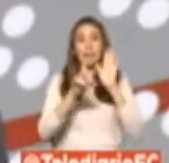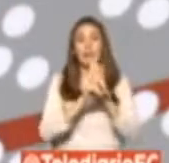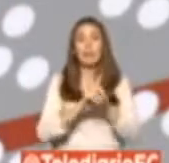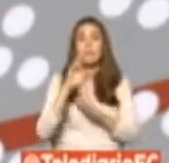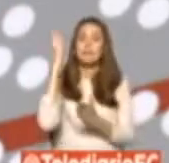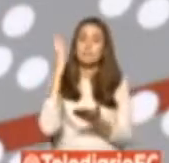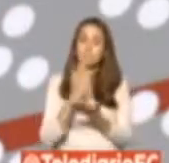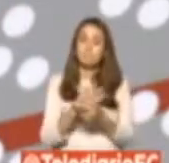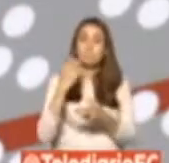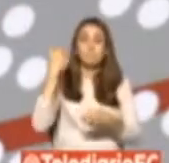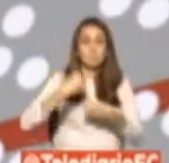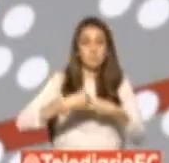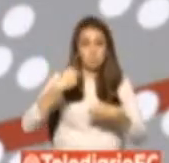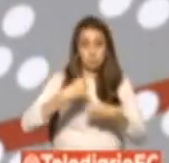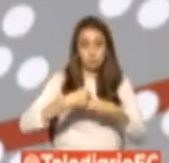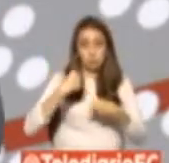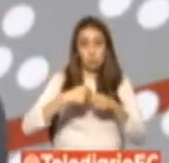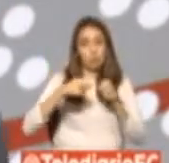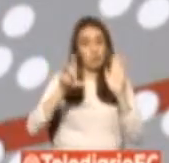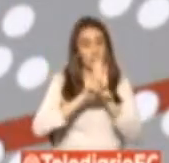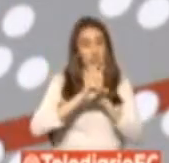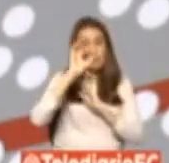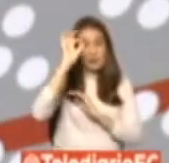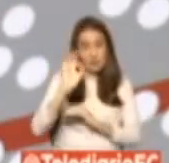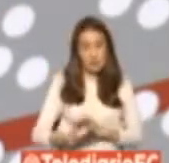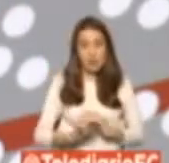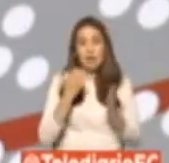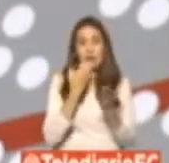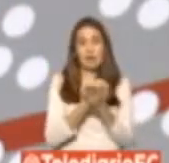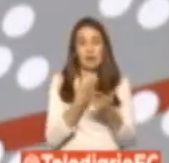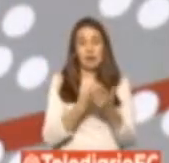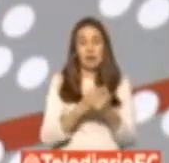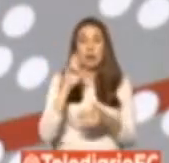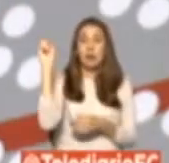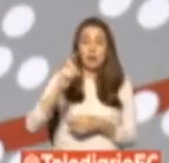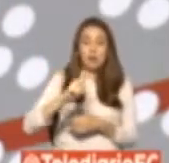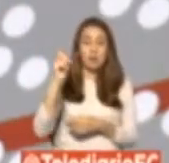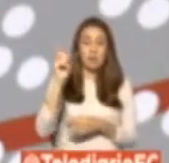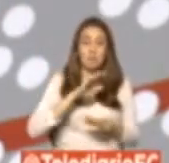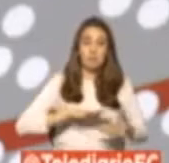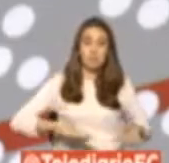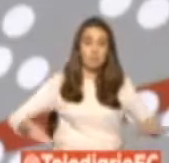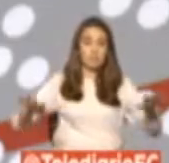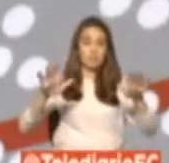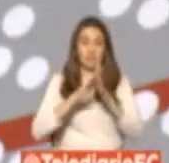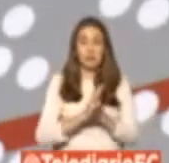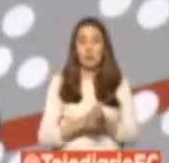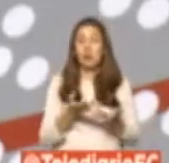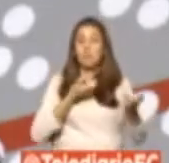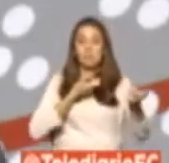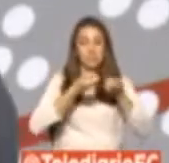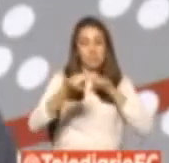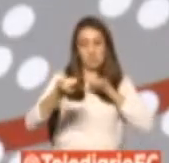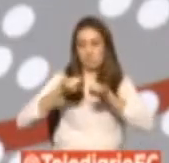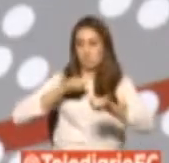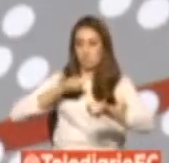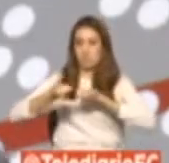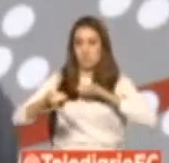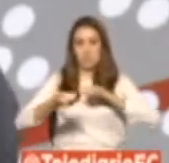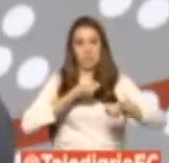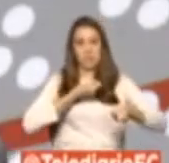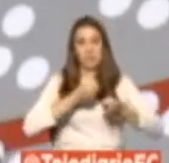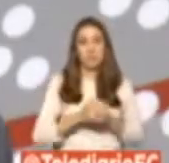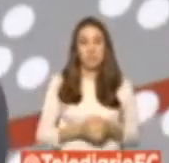clínica. Necesitamos una ley de financiamiento de las organizaciones políticas que controle absolutamente